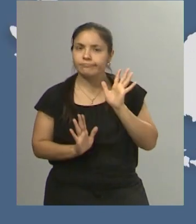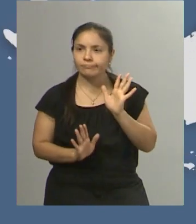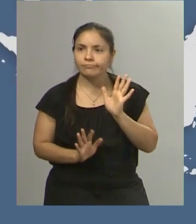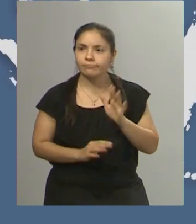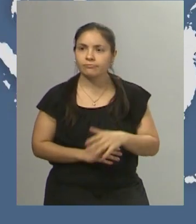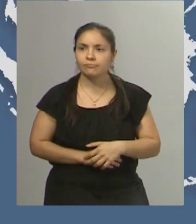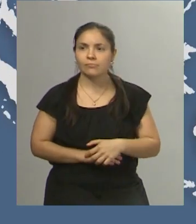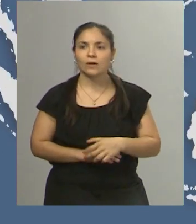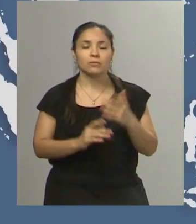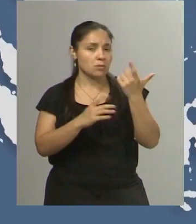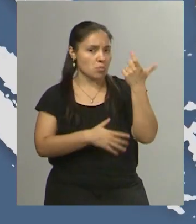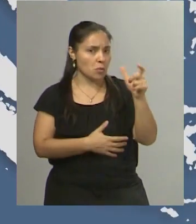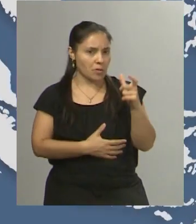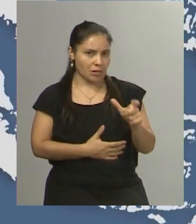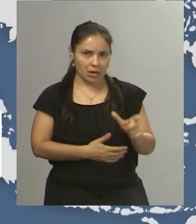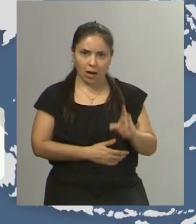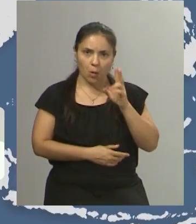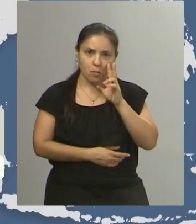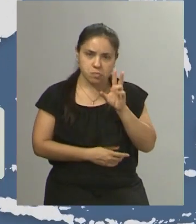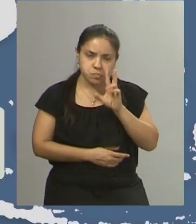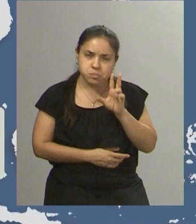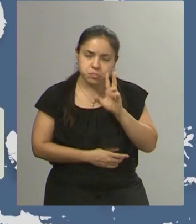reunión en Montevideo, que